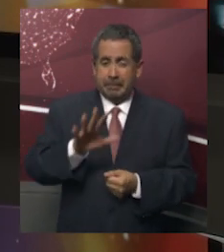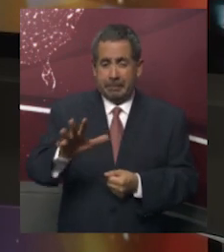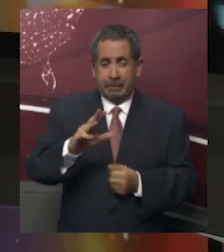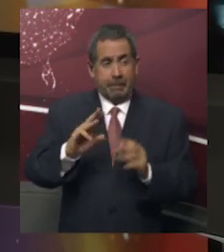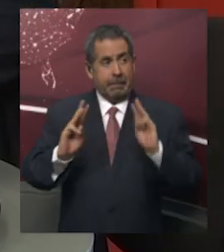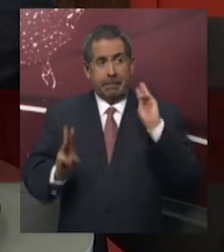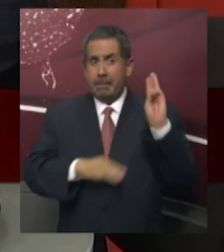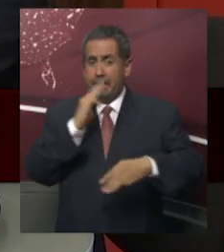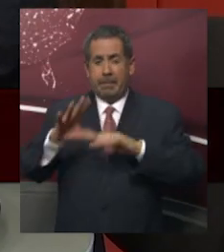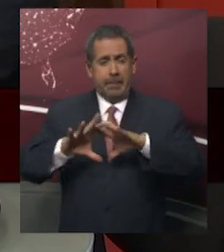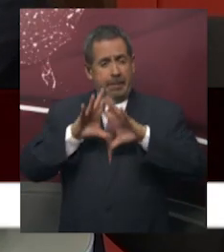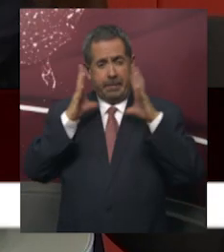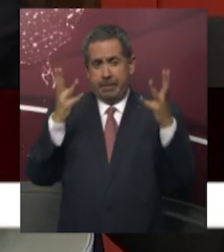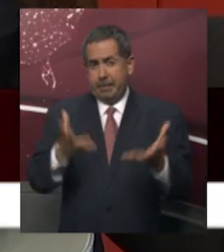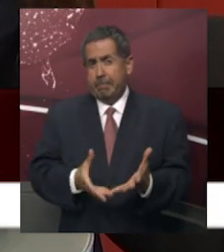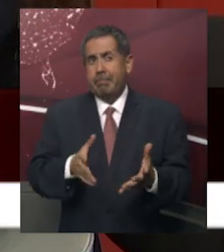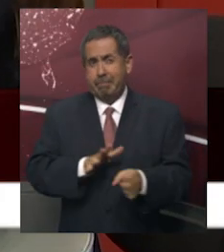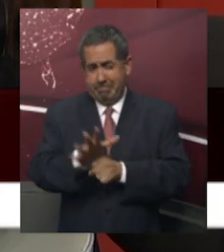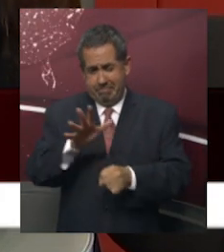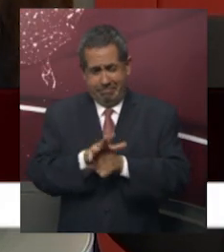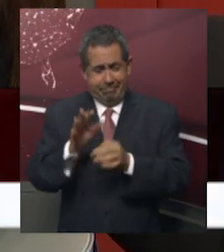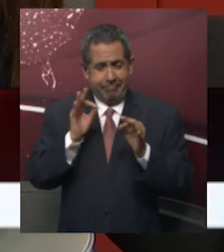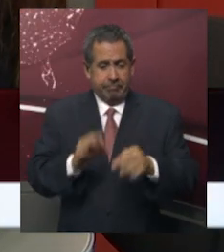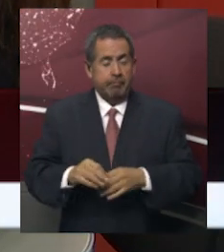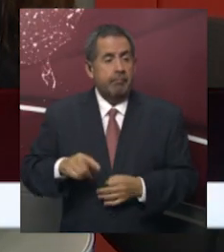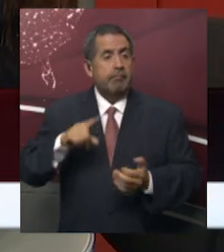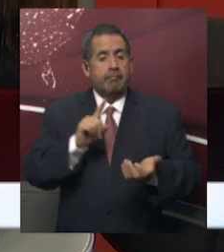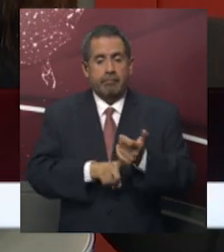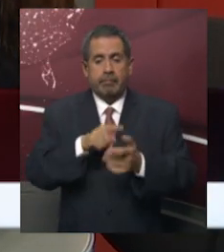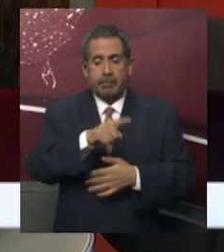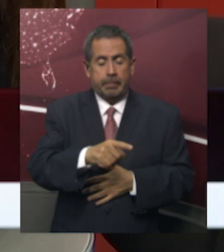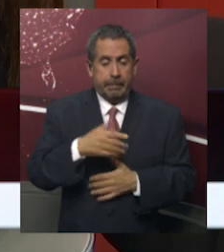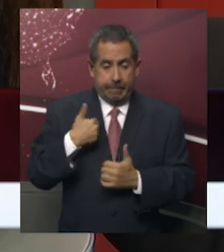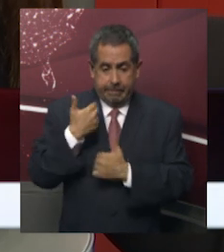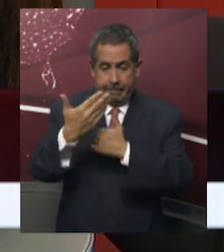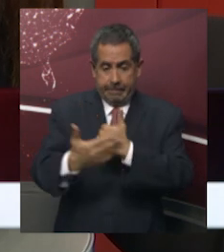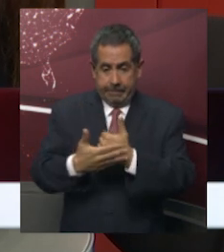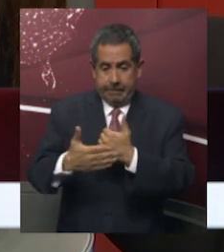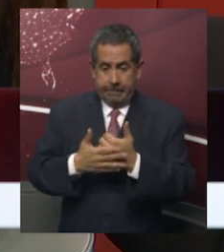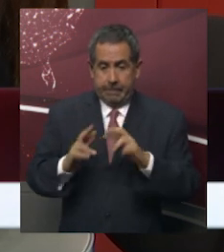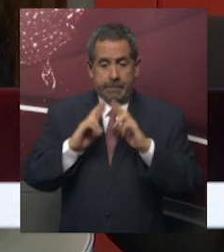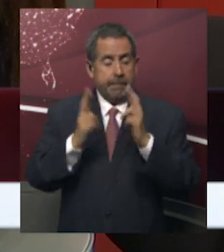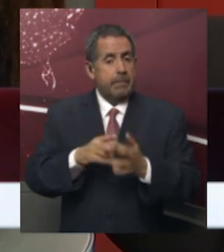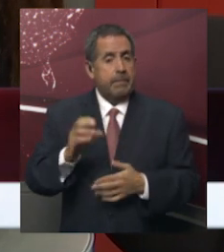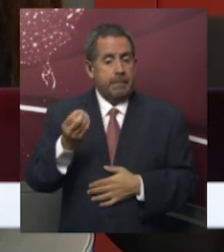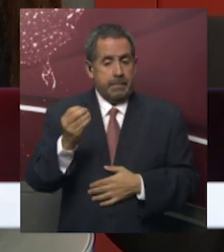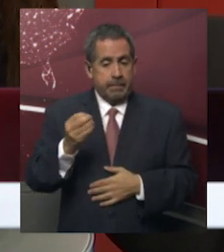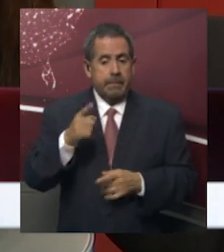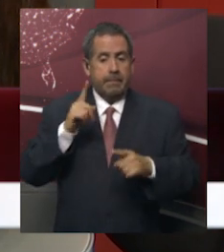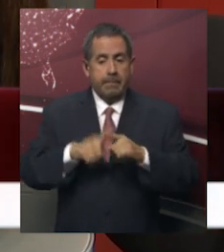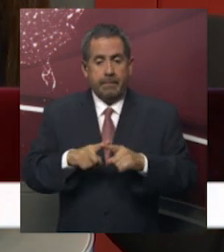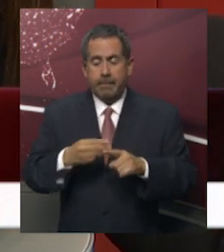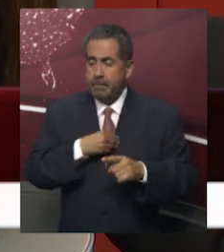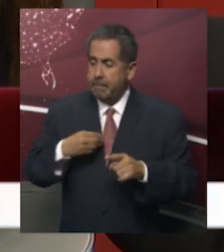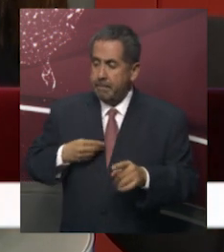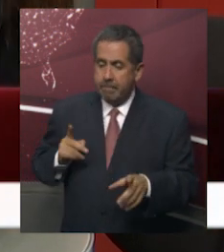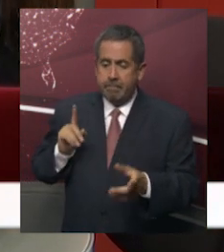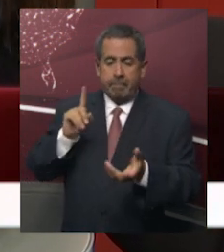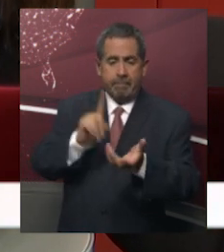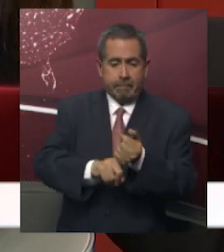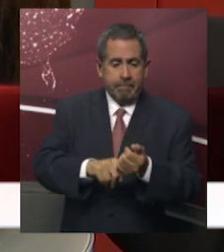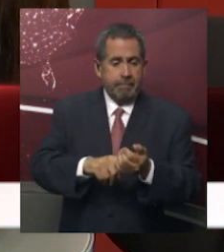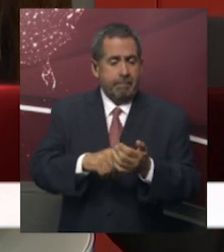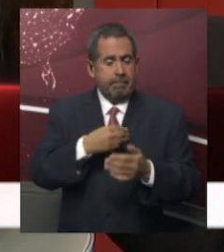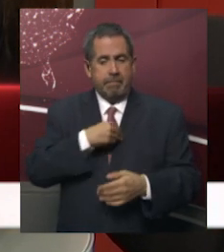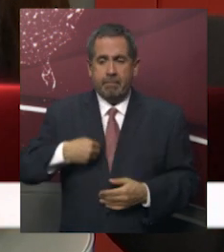membresía universal y en donde, de hecho, ya en nuestra próxima reunión en octubre tendremos al miembro número